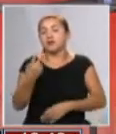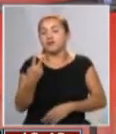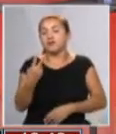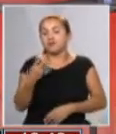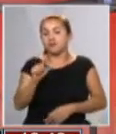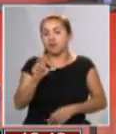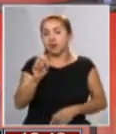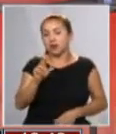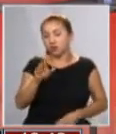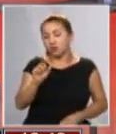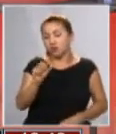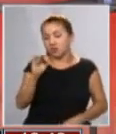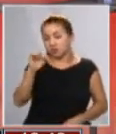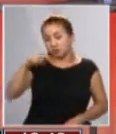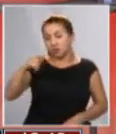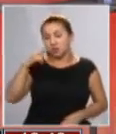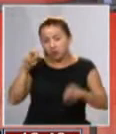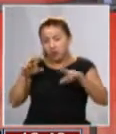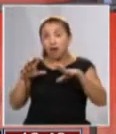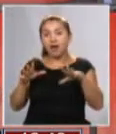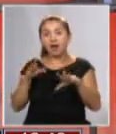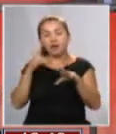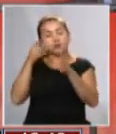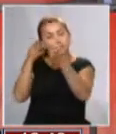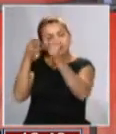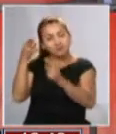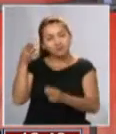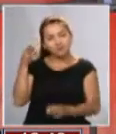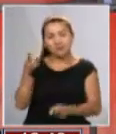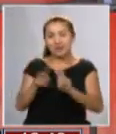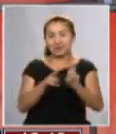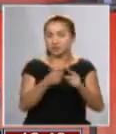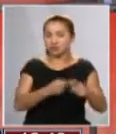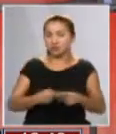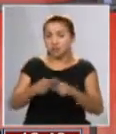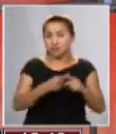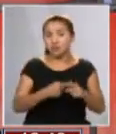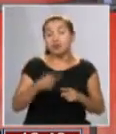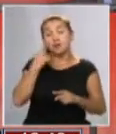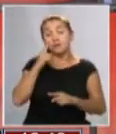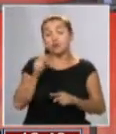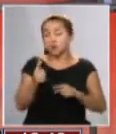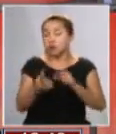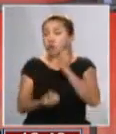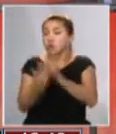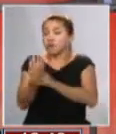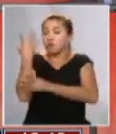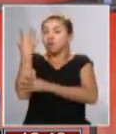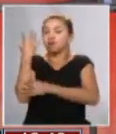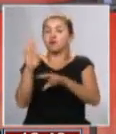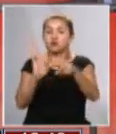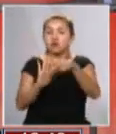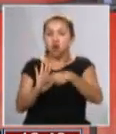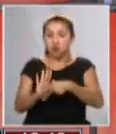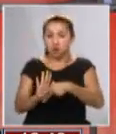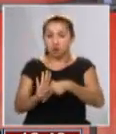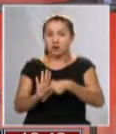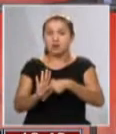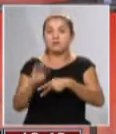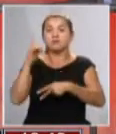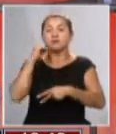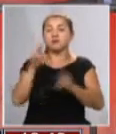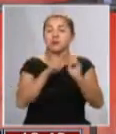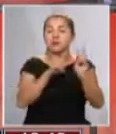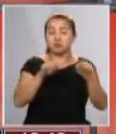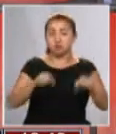valoraciones que hace la sociedad. Es necesario actualizar esas normas, pero aunque se actualizara el día